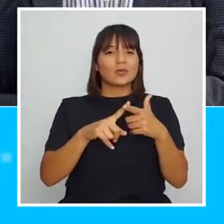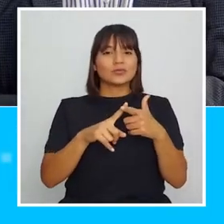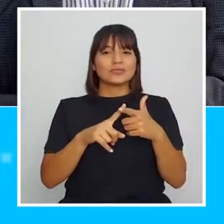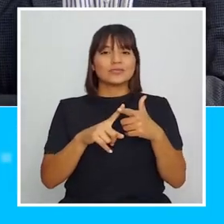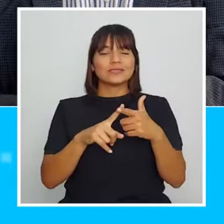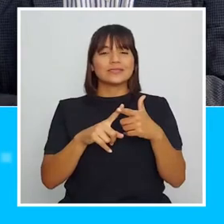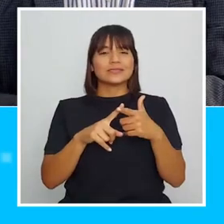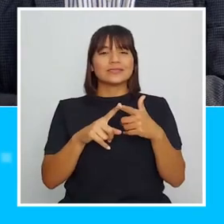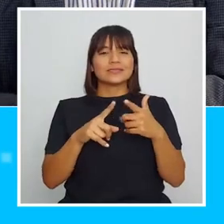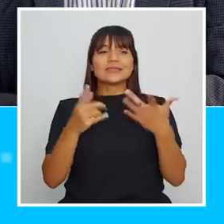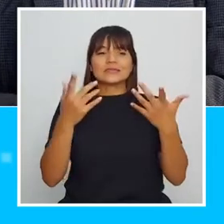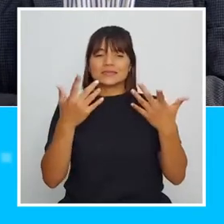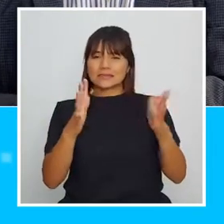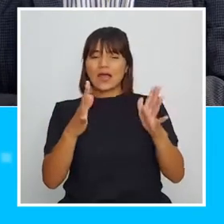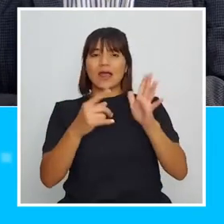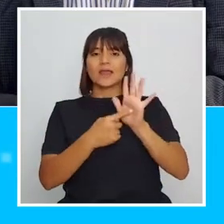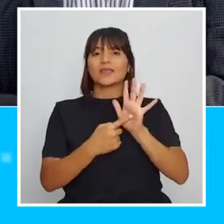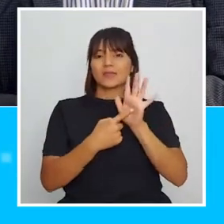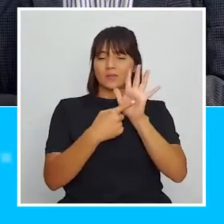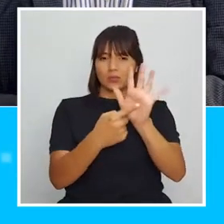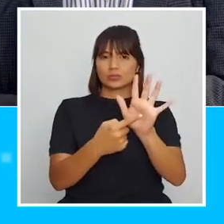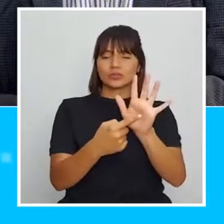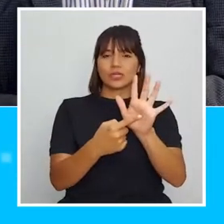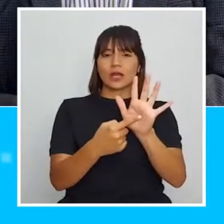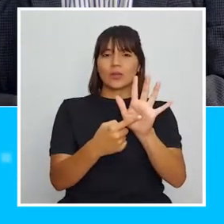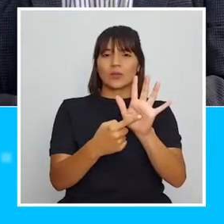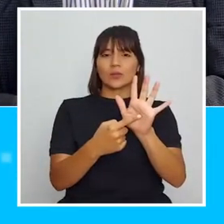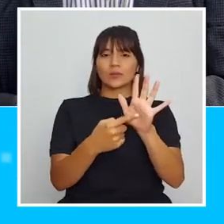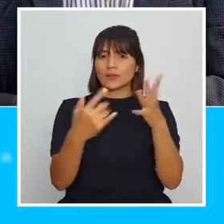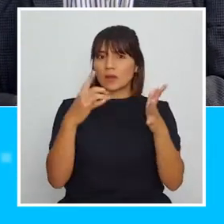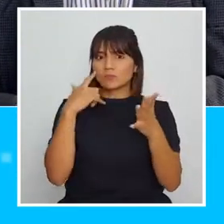está más o menos demostrado que